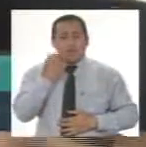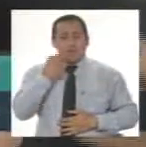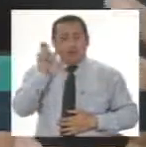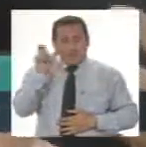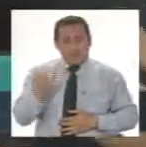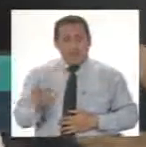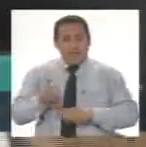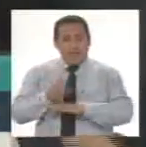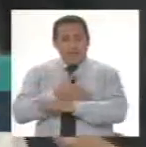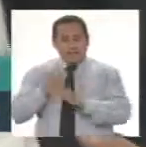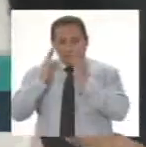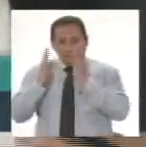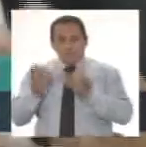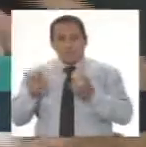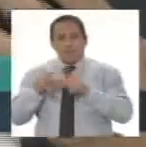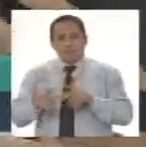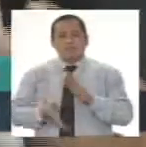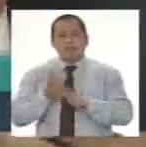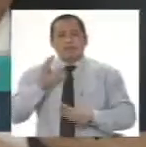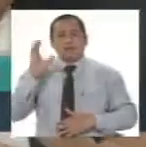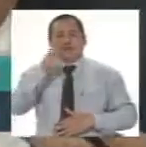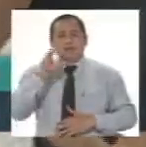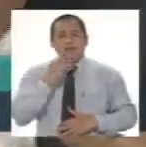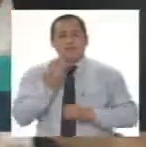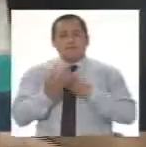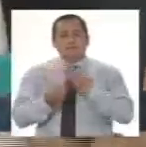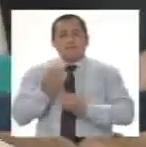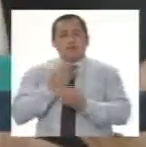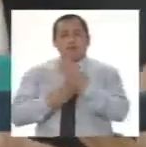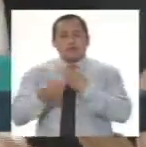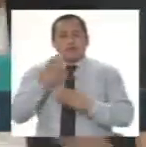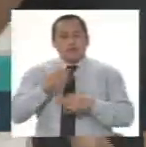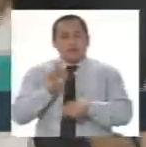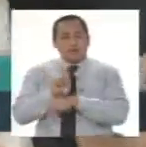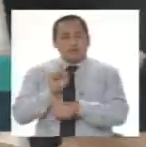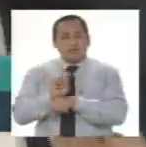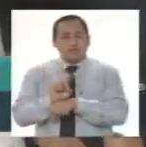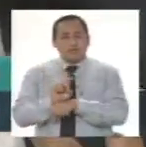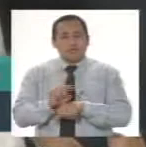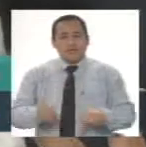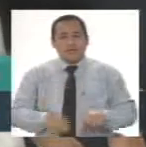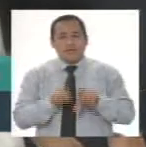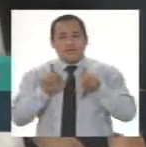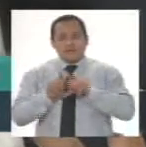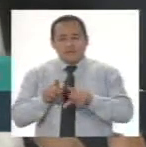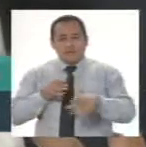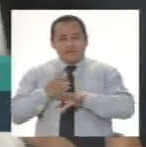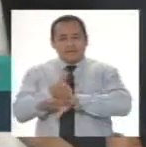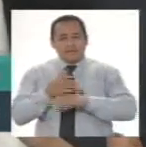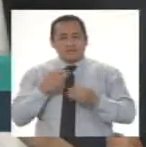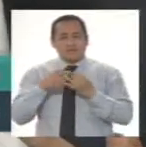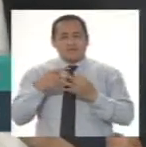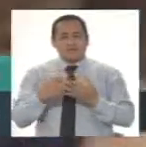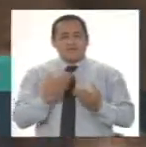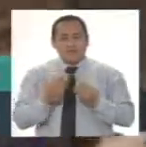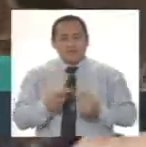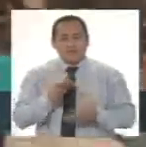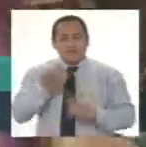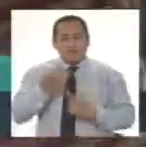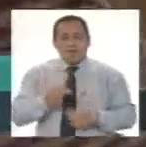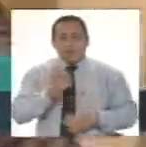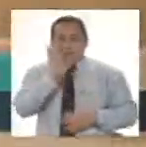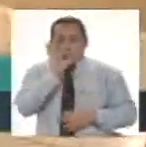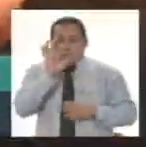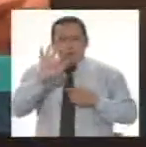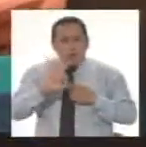ser atendida cuando va a buscar información, educación y acceso a los métodos anticonceptivos.